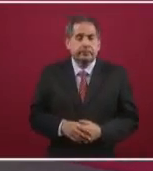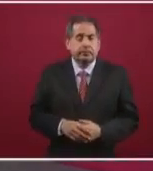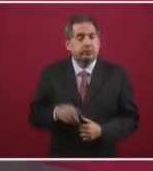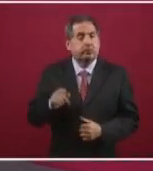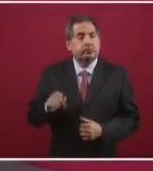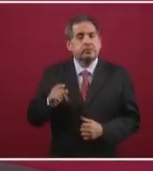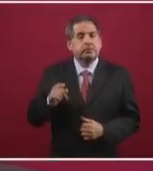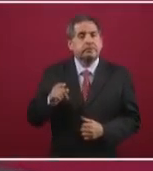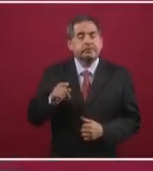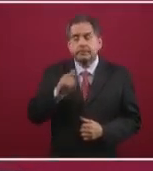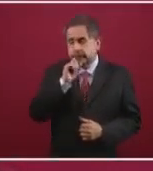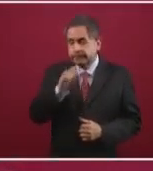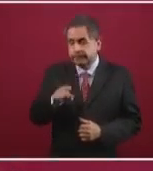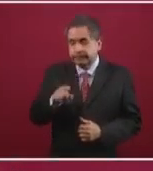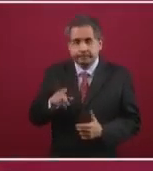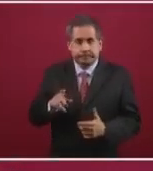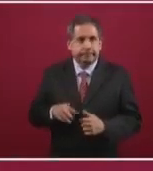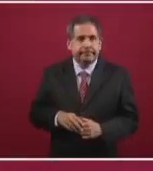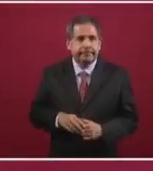allá